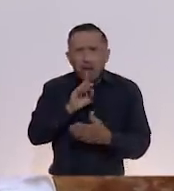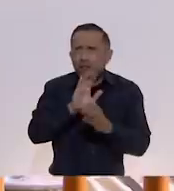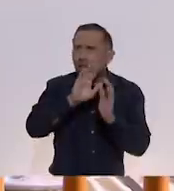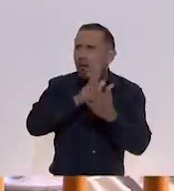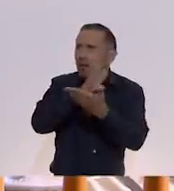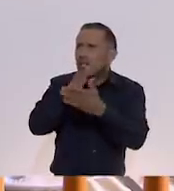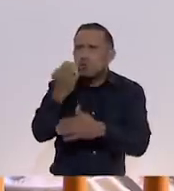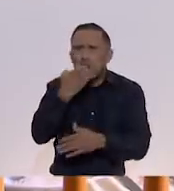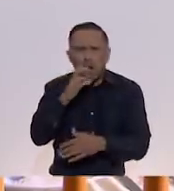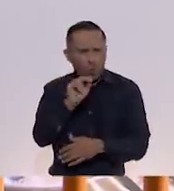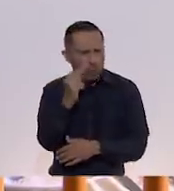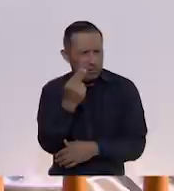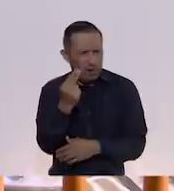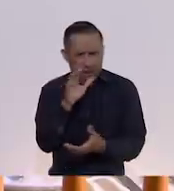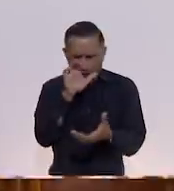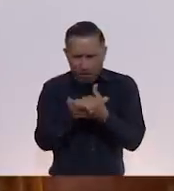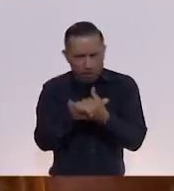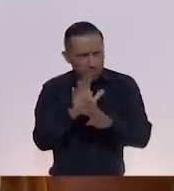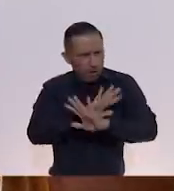acabó. Eso es todo.